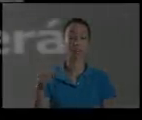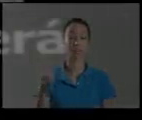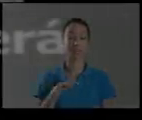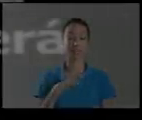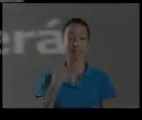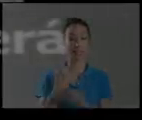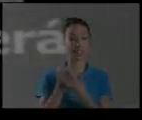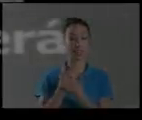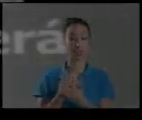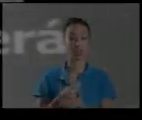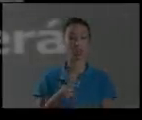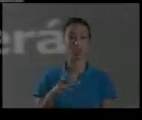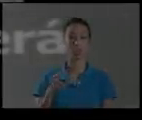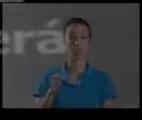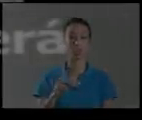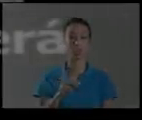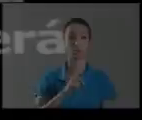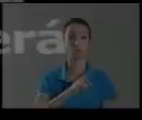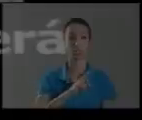tendrá muchas bendiciones,